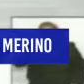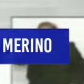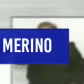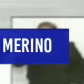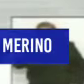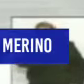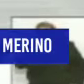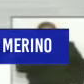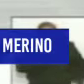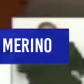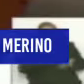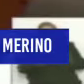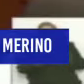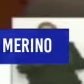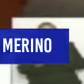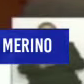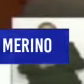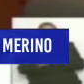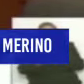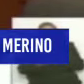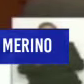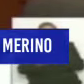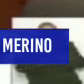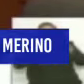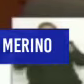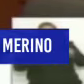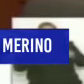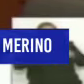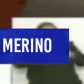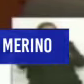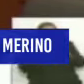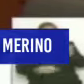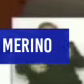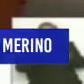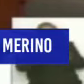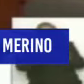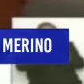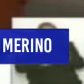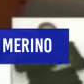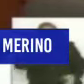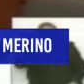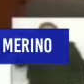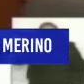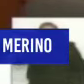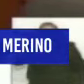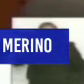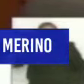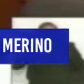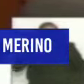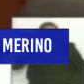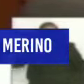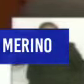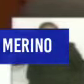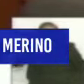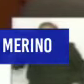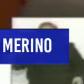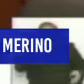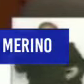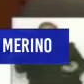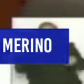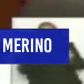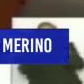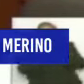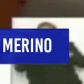ha presentado ninguna prueba. Y eso es la bendita costumbre de las ONGs de derechos humanos, que se le ha